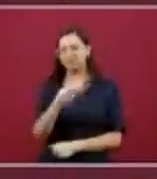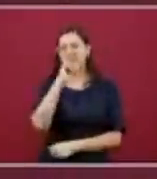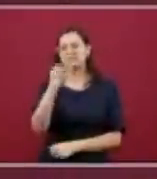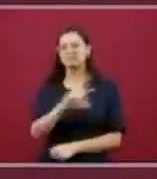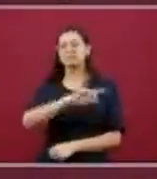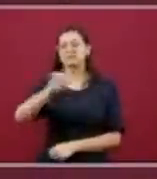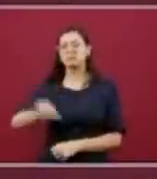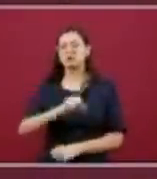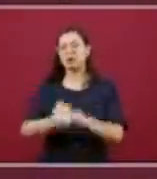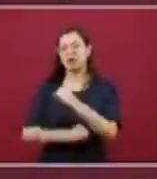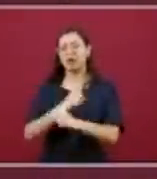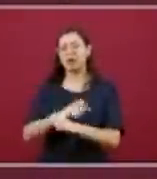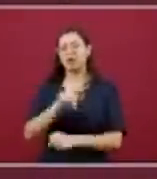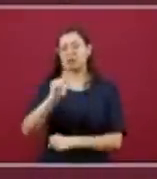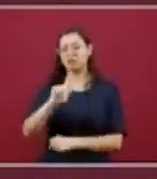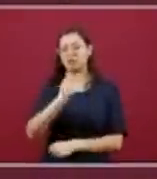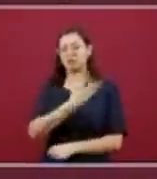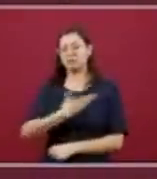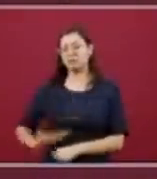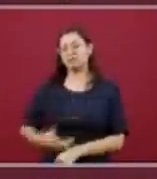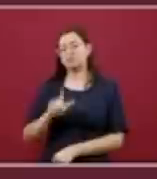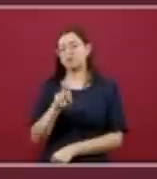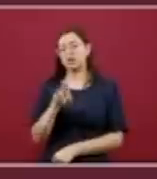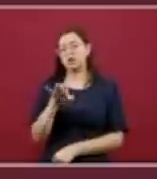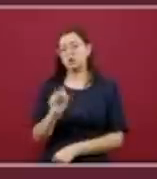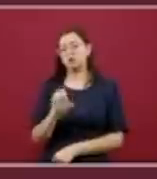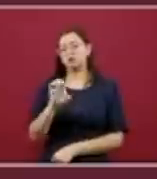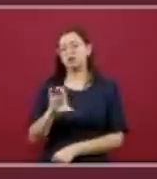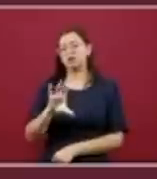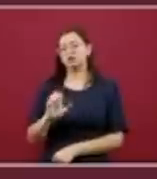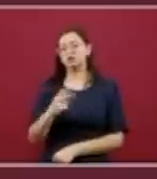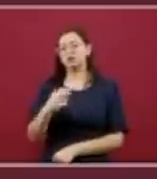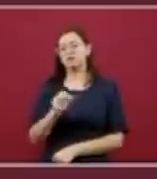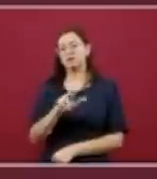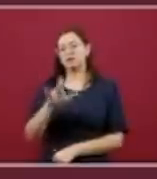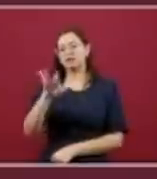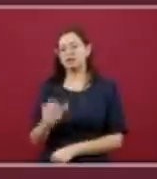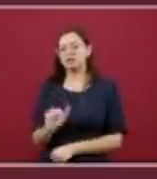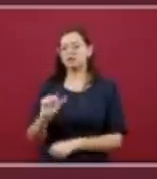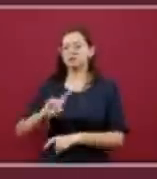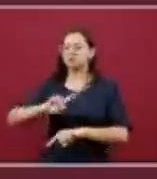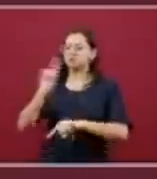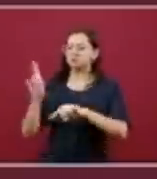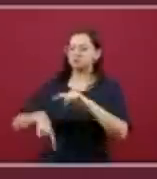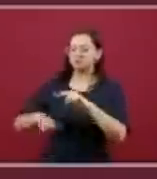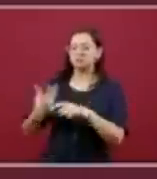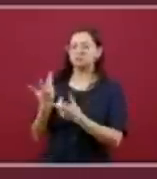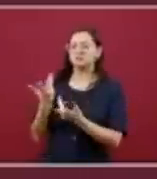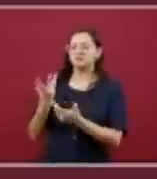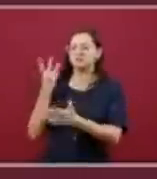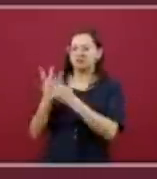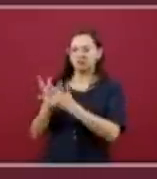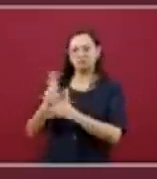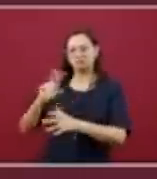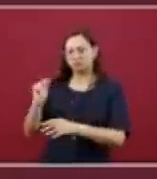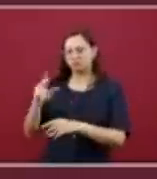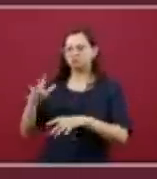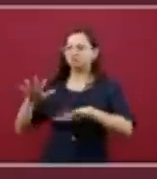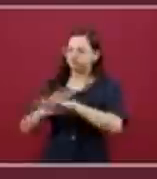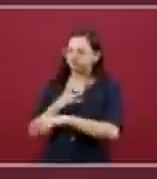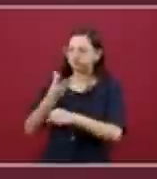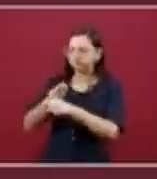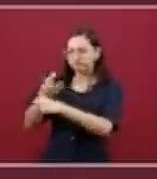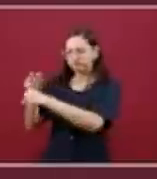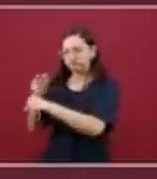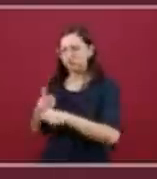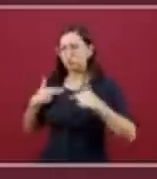con el presidente Luis Echeverría, que visitó el penal y ordenó convertirlo en un modelo de readaptación social. En